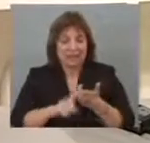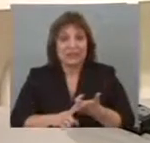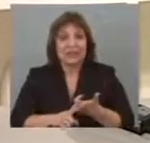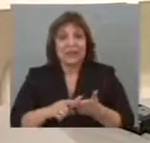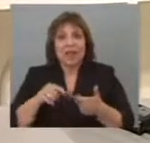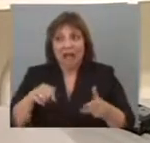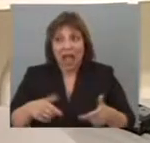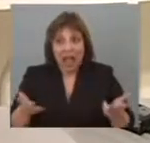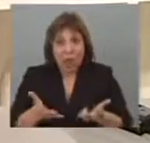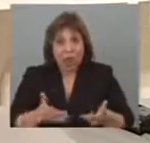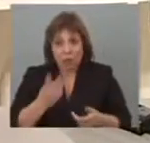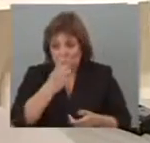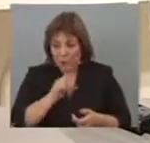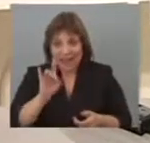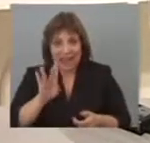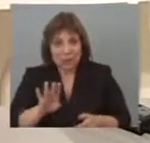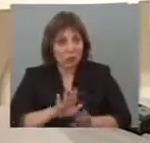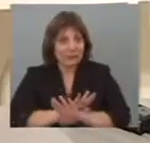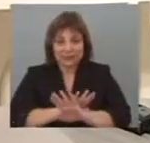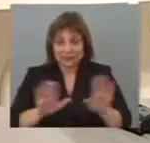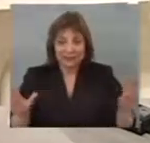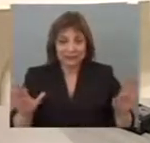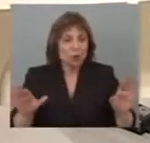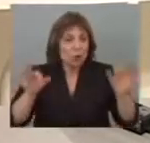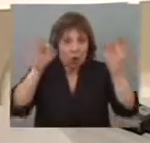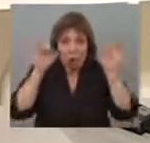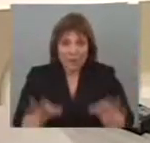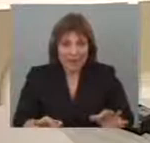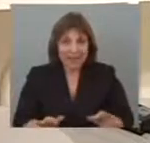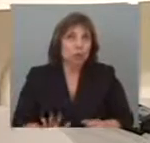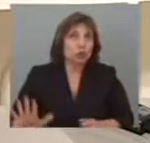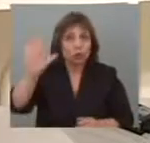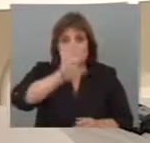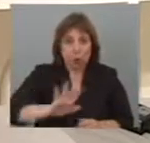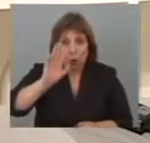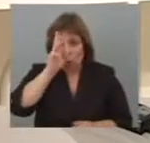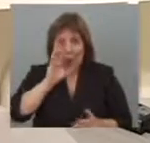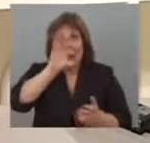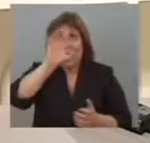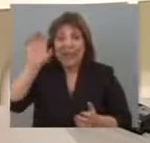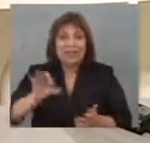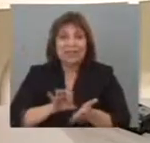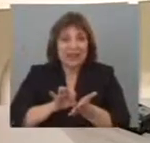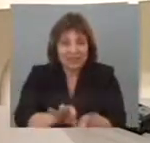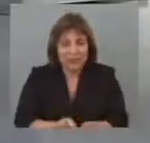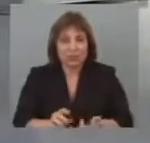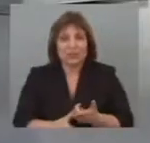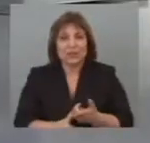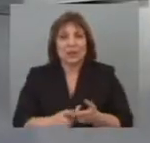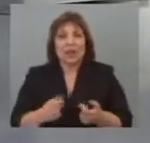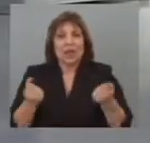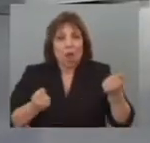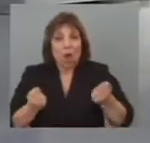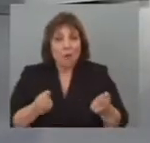ya al 2014 va a estar completo el país con la instalación de servicios móviles